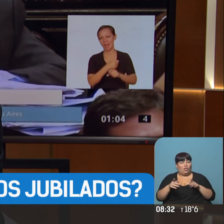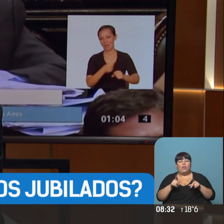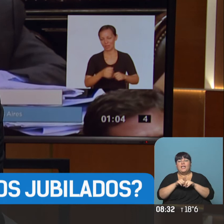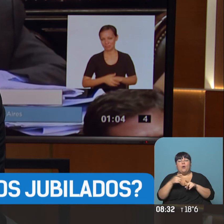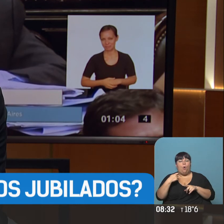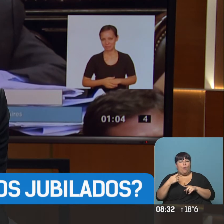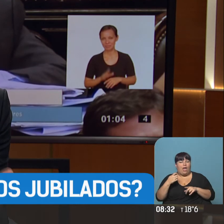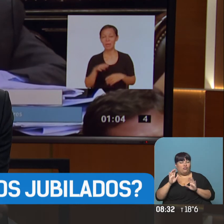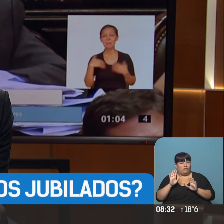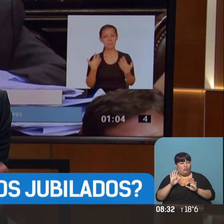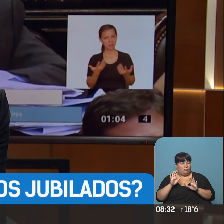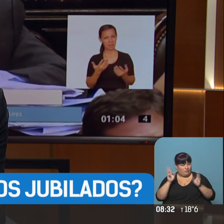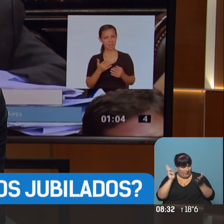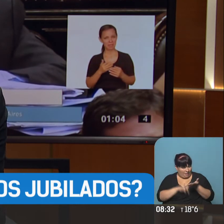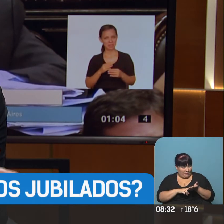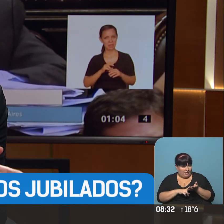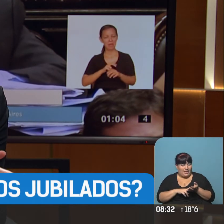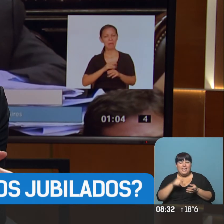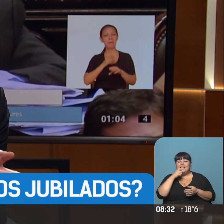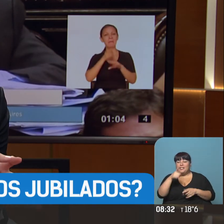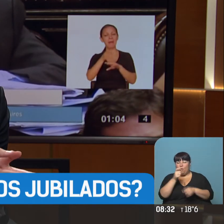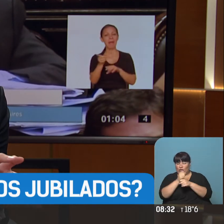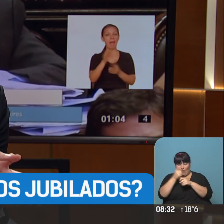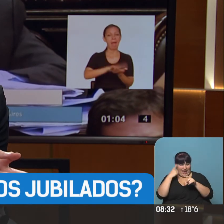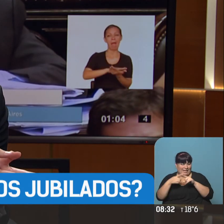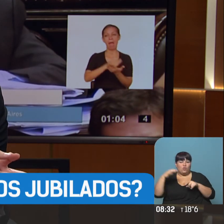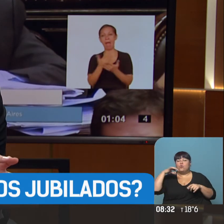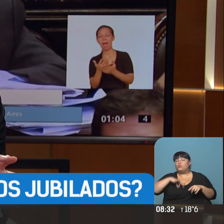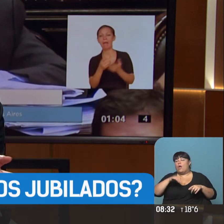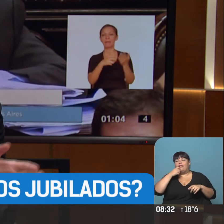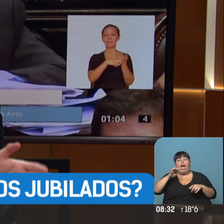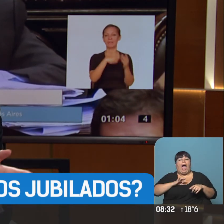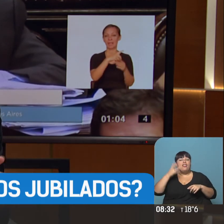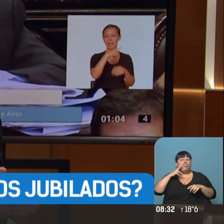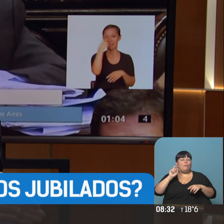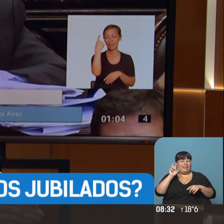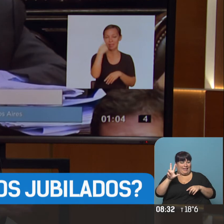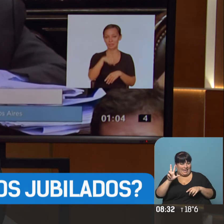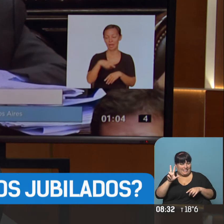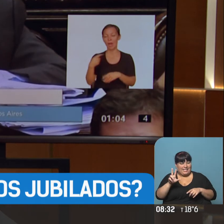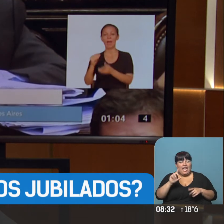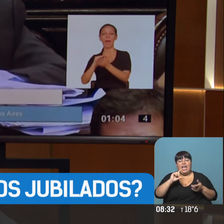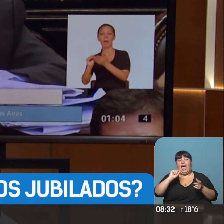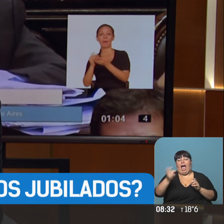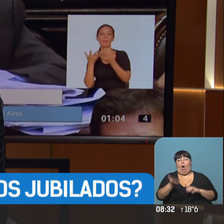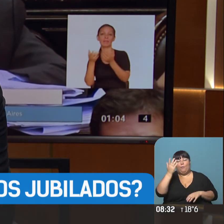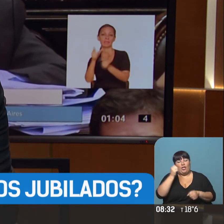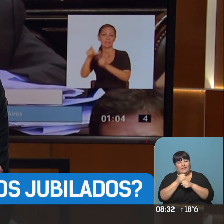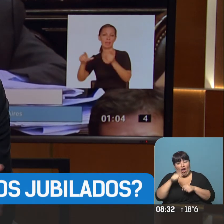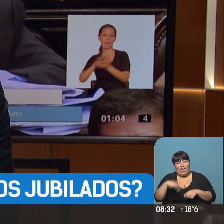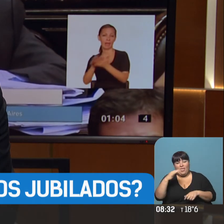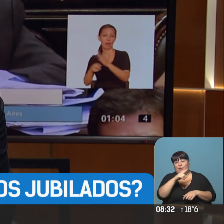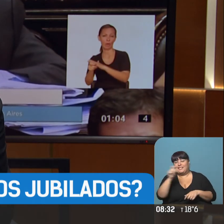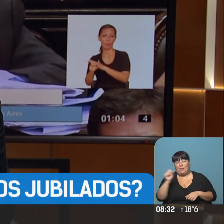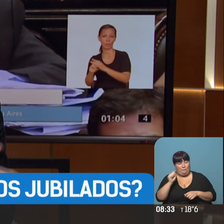que las jubilaciones. De vuelta, si vos trabajabas y el sueldo del año 2003 actualizado al día de hoy te debería dar